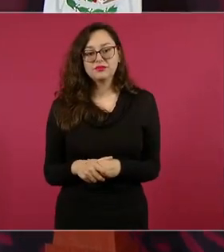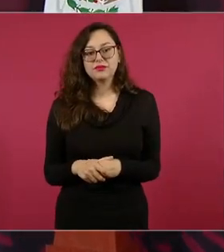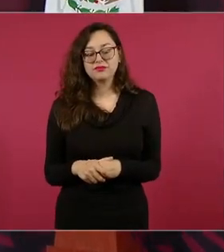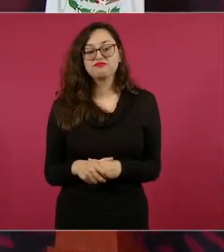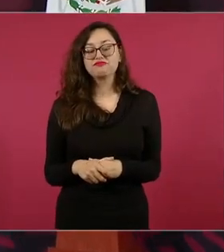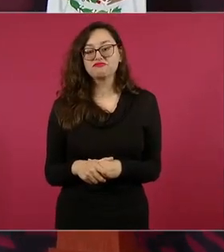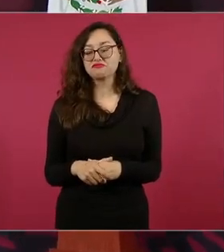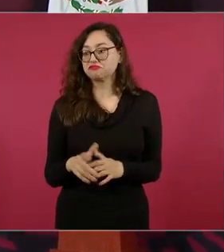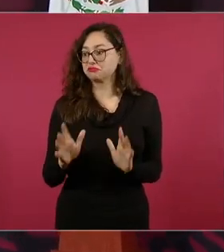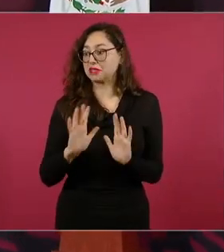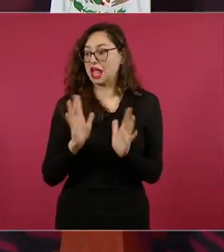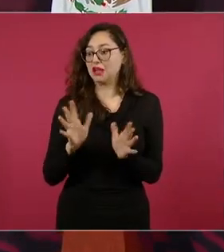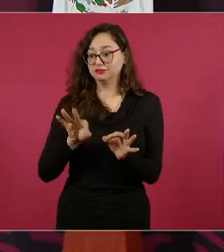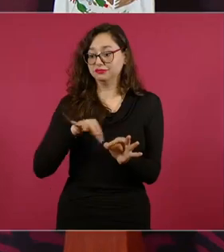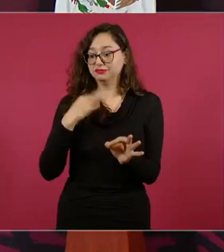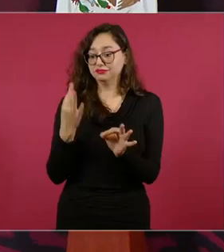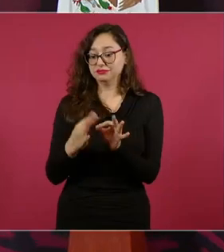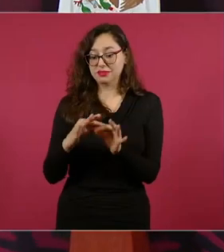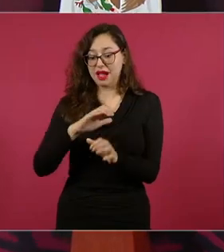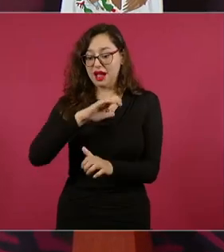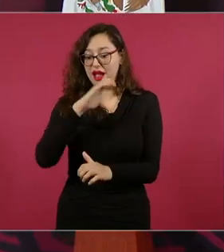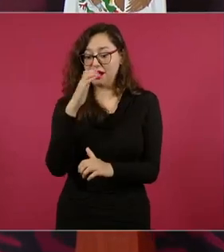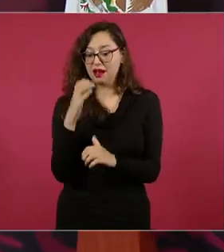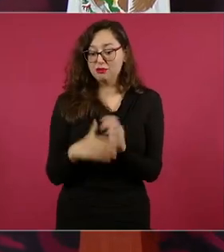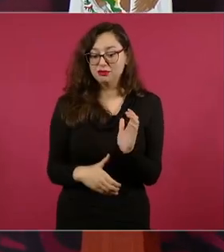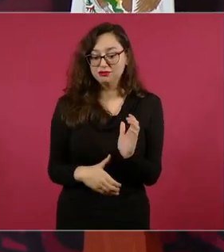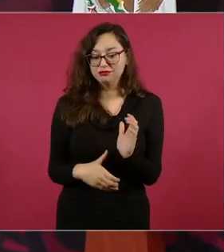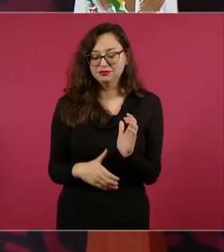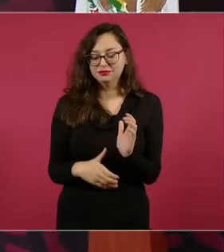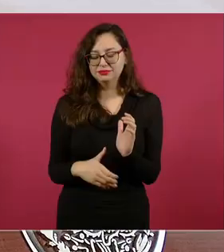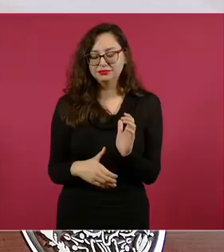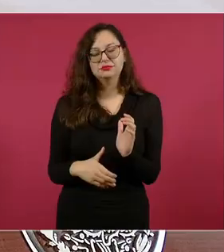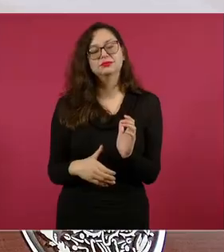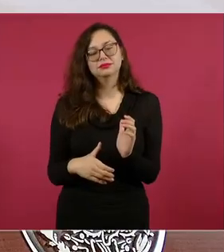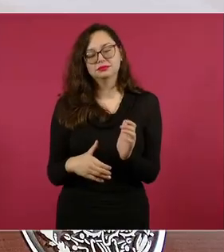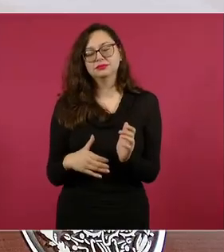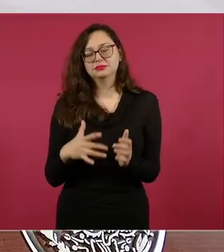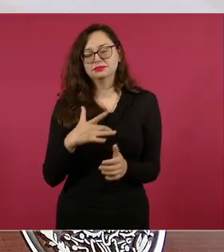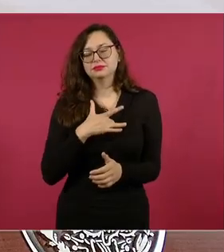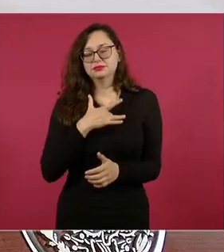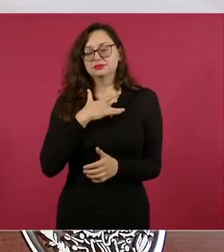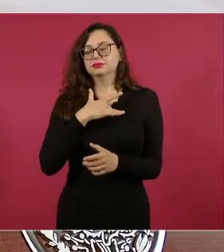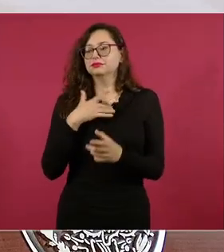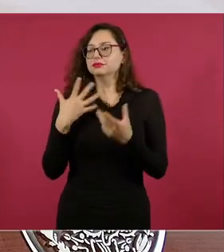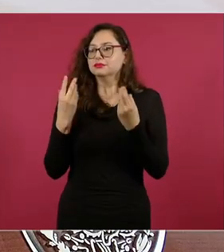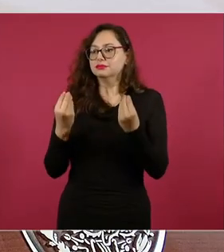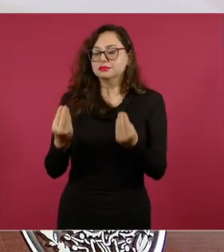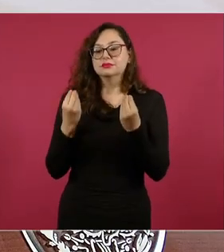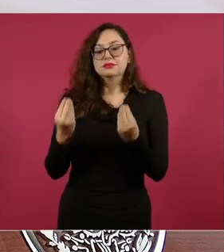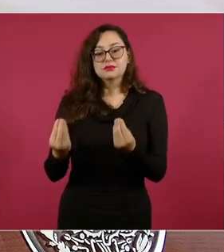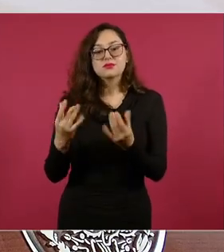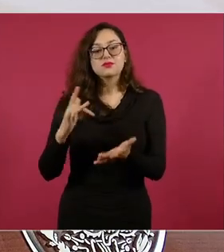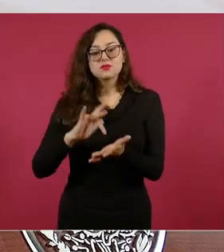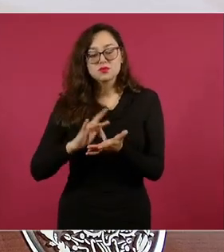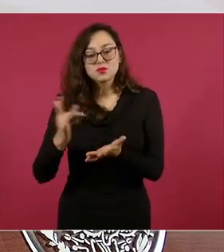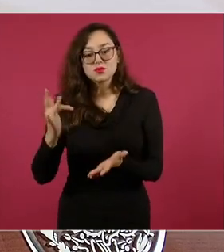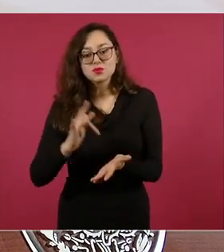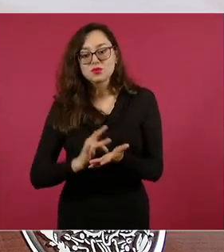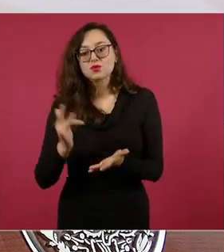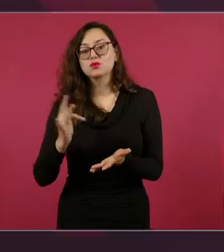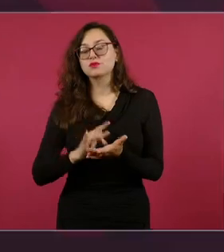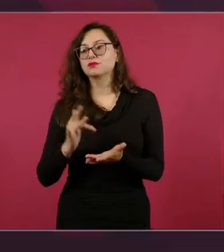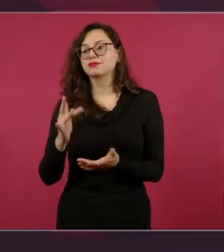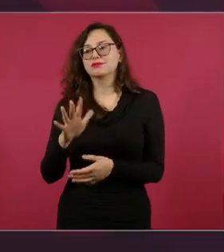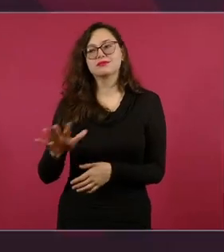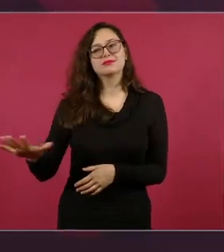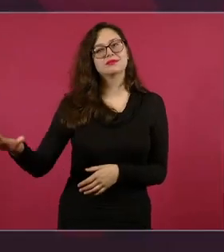me voy pues muy agradecido con la gente, mucha gente buena. Miren,